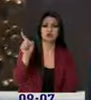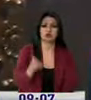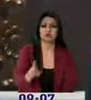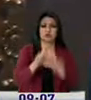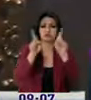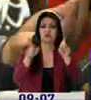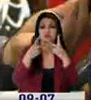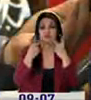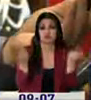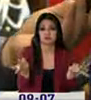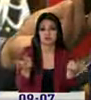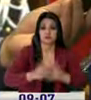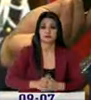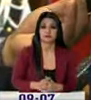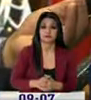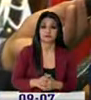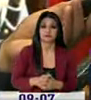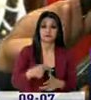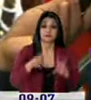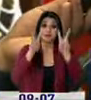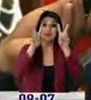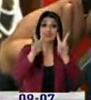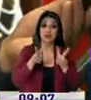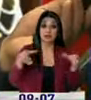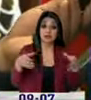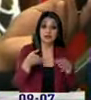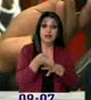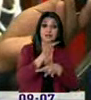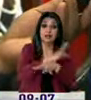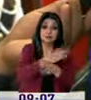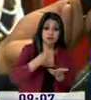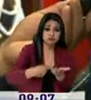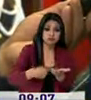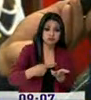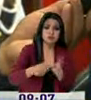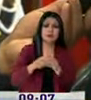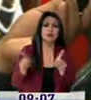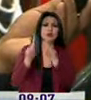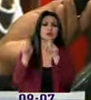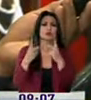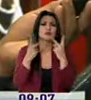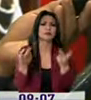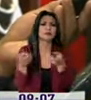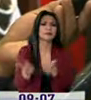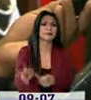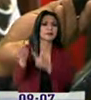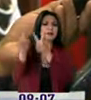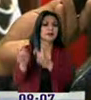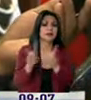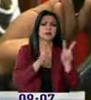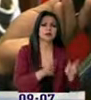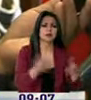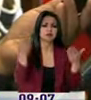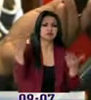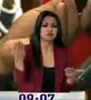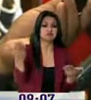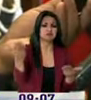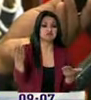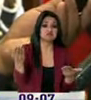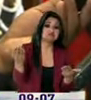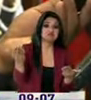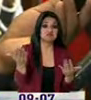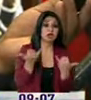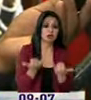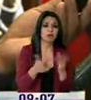necesaria una consulta popular. Estos temas son tratados en la consulta popular que está en decurso. Sin duda